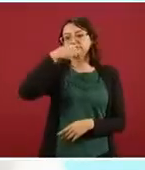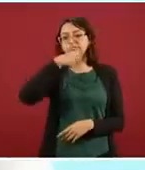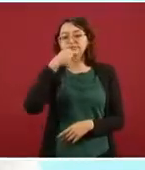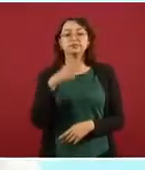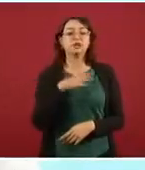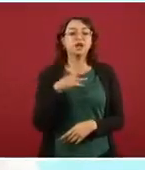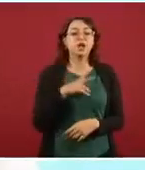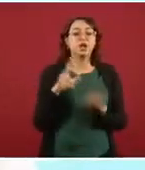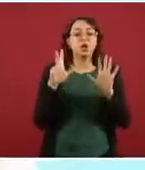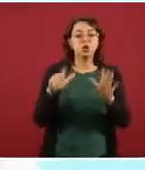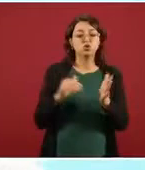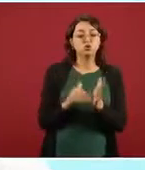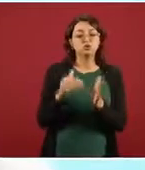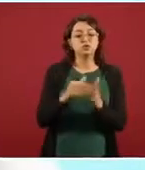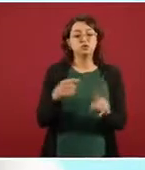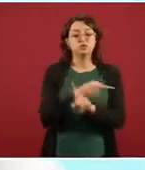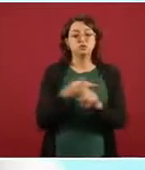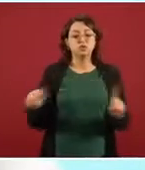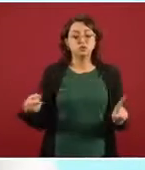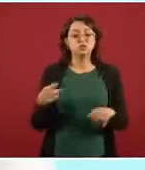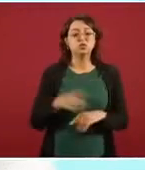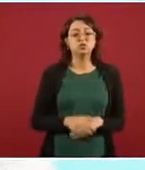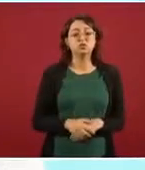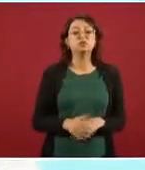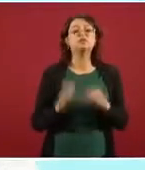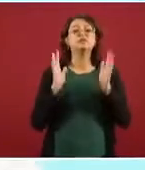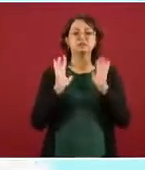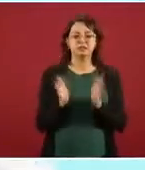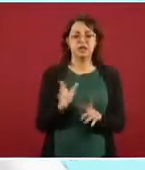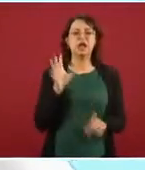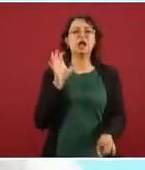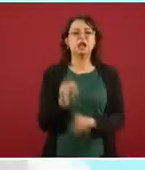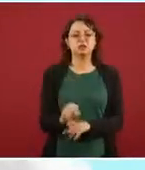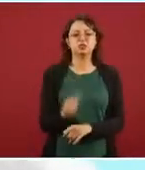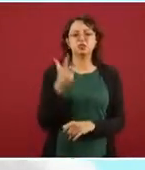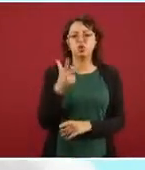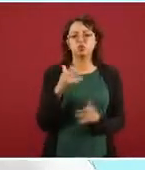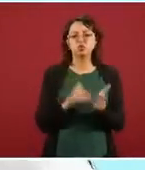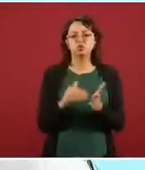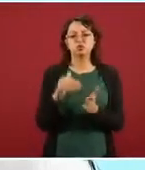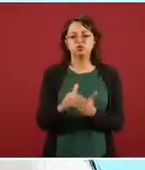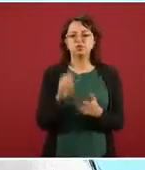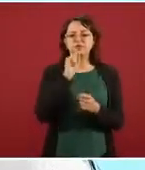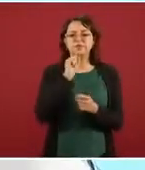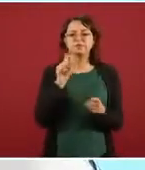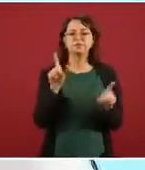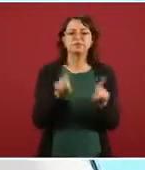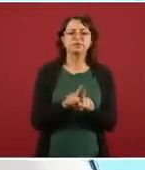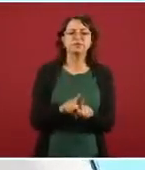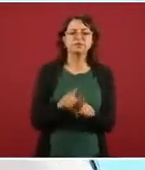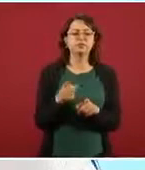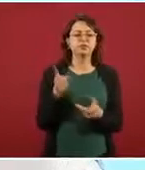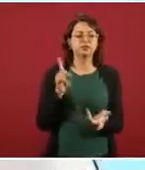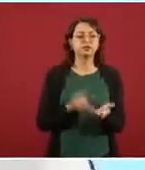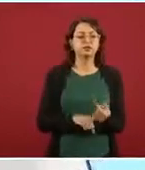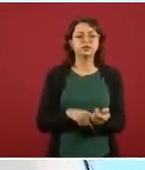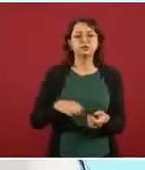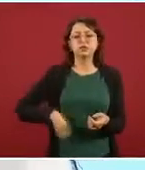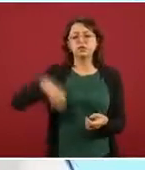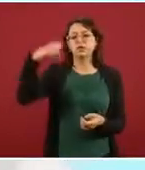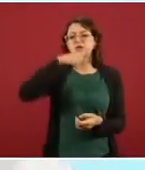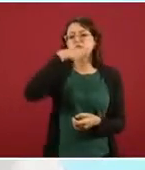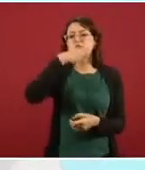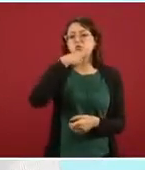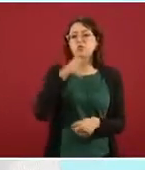de 8,5 millones, ya llegamos a la meta de 8 millones. ¿Y qué tenemos también en adulto mayor?